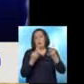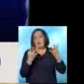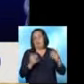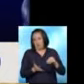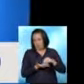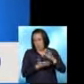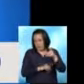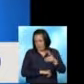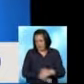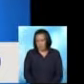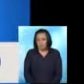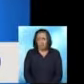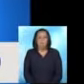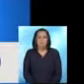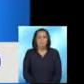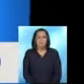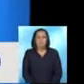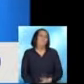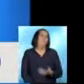se pondría?